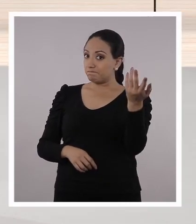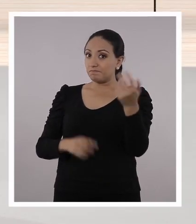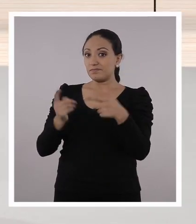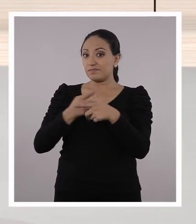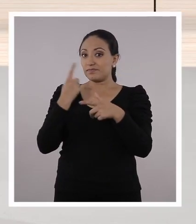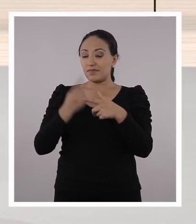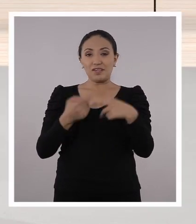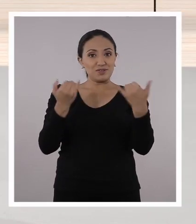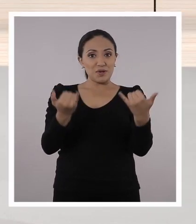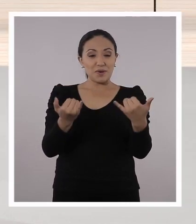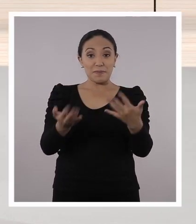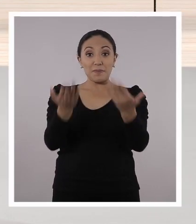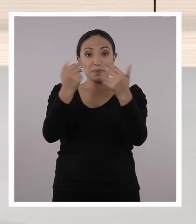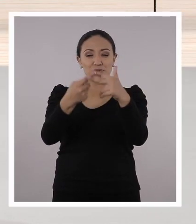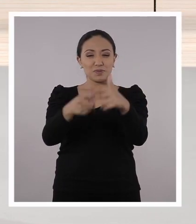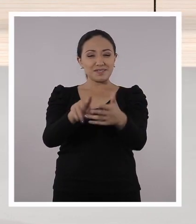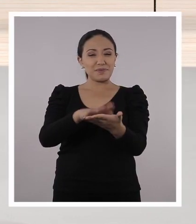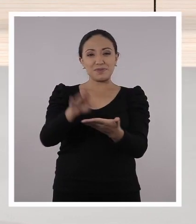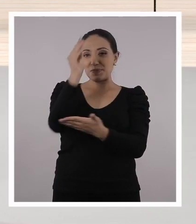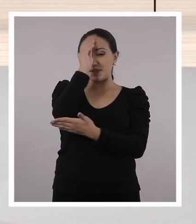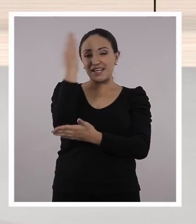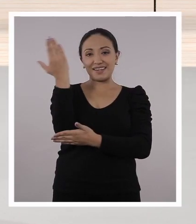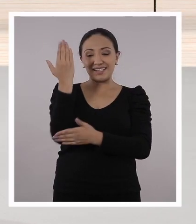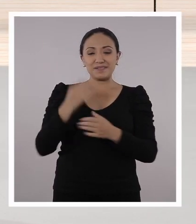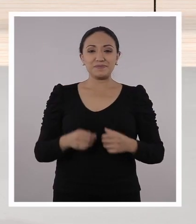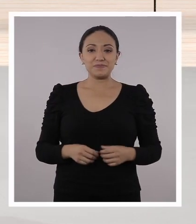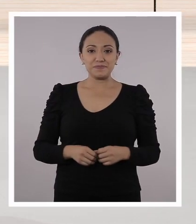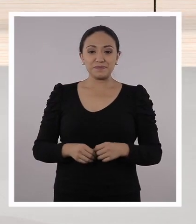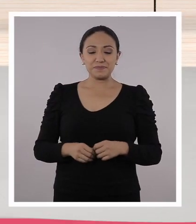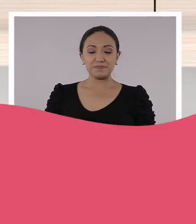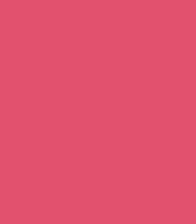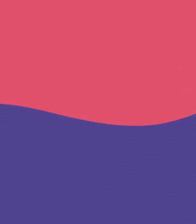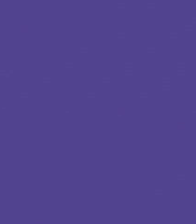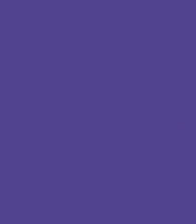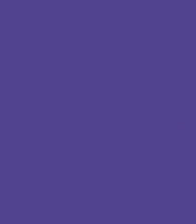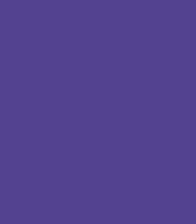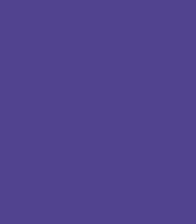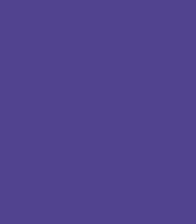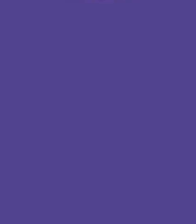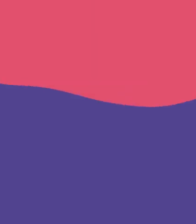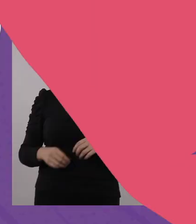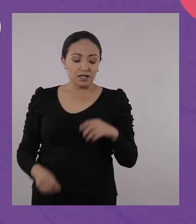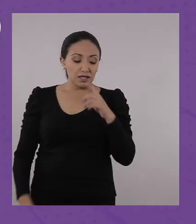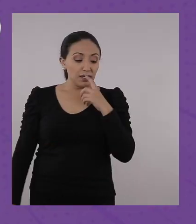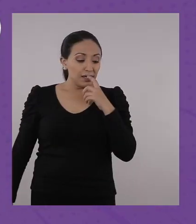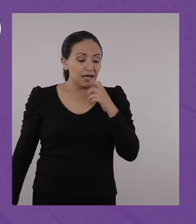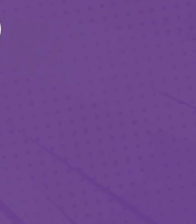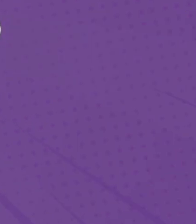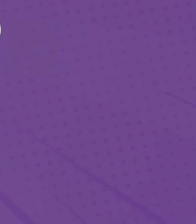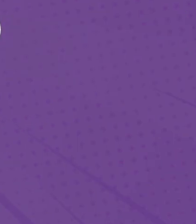Entonces, ¿qué les parece a todos si comenzamos con Aprender la tele?